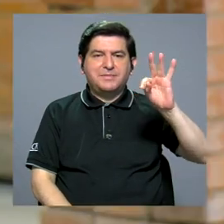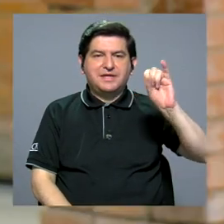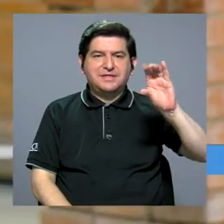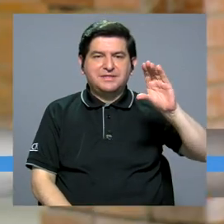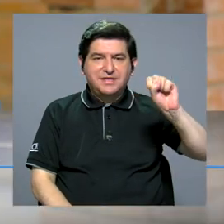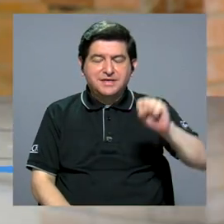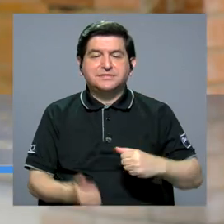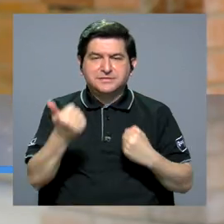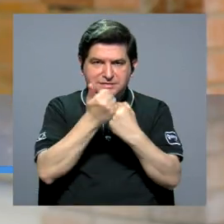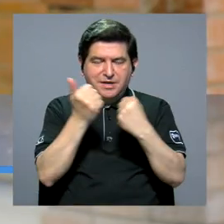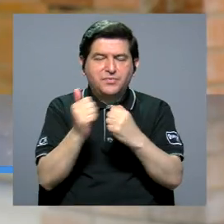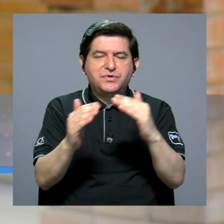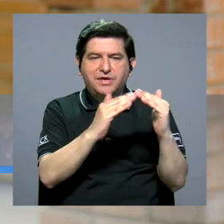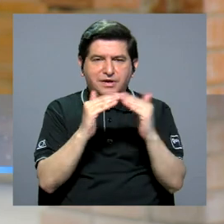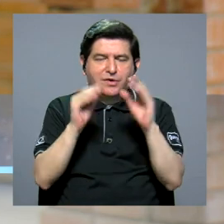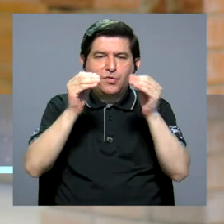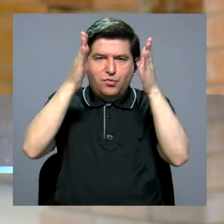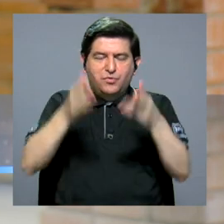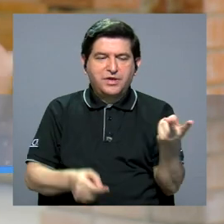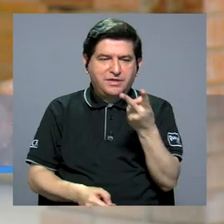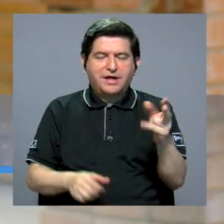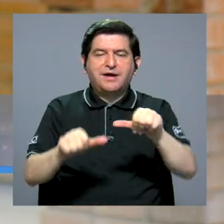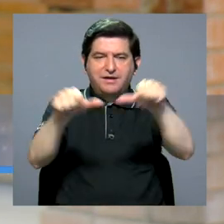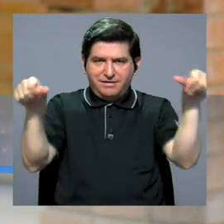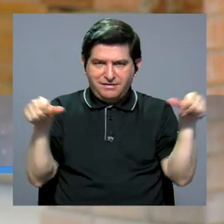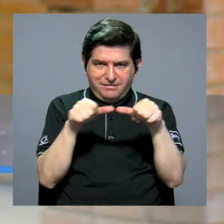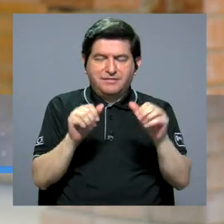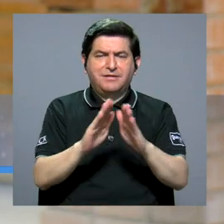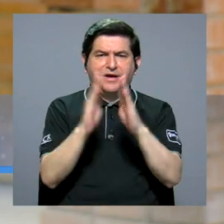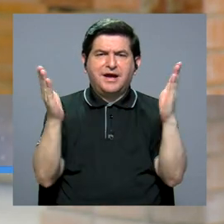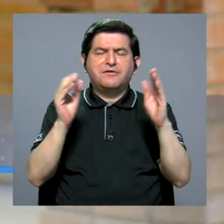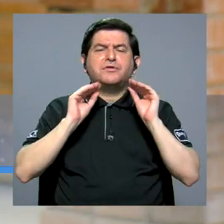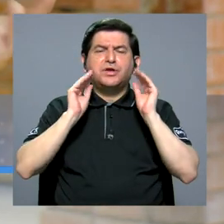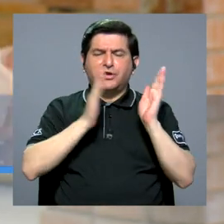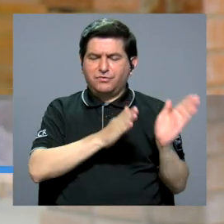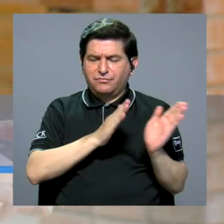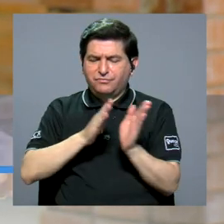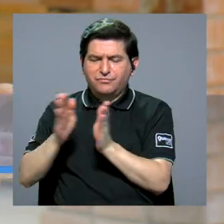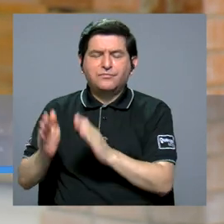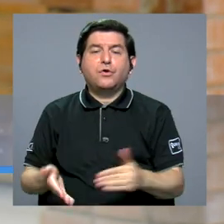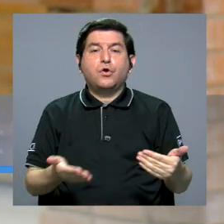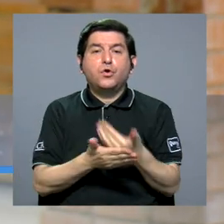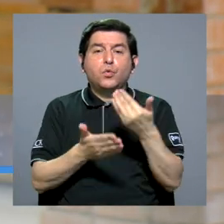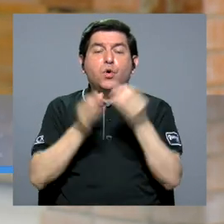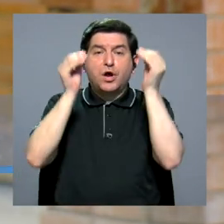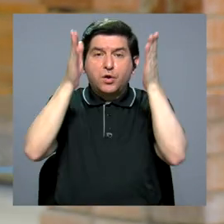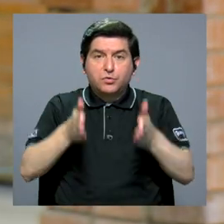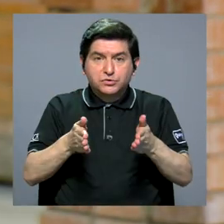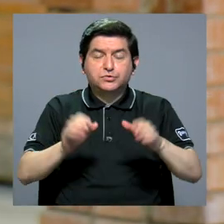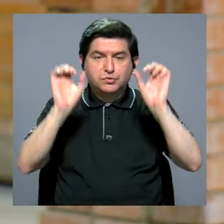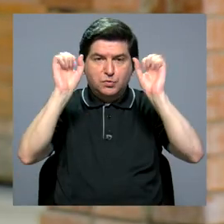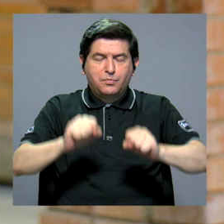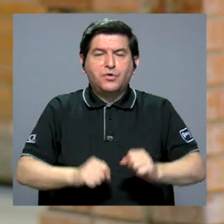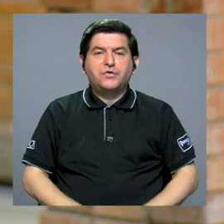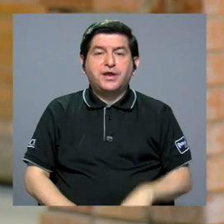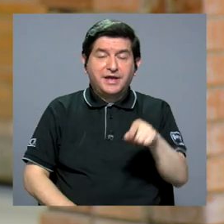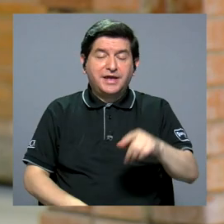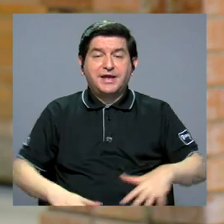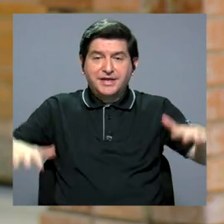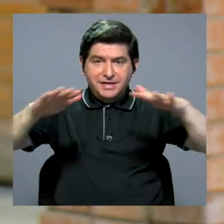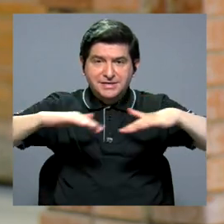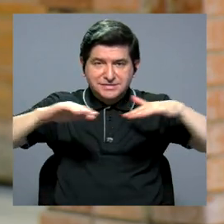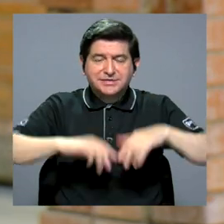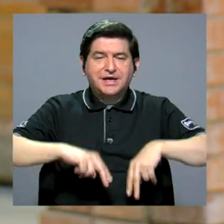reto y parte del compromiso que tenemos es apoyar a la comunidad docente en esas dos áreas. Abrir muchos espacios de formación para que los personas docentes puedan atender sus